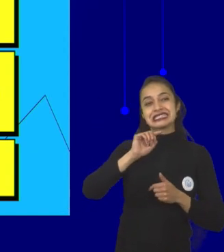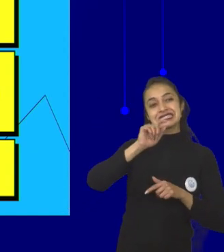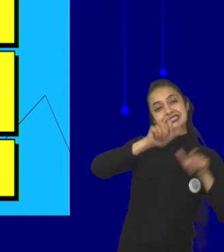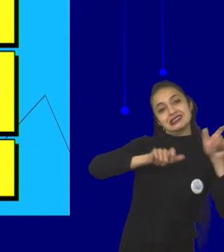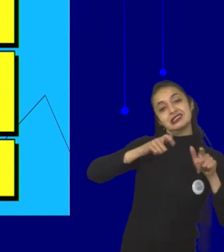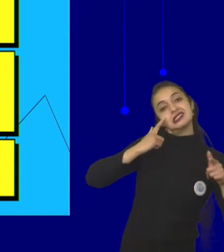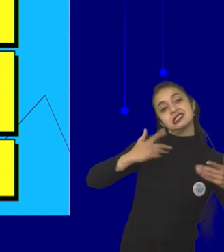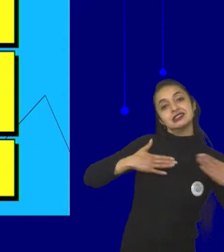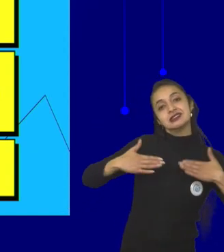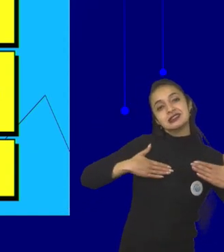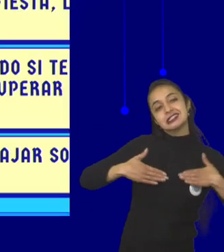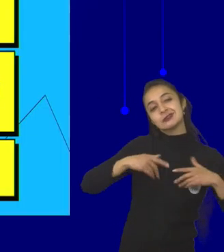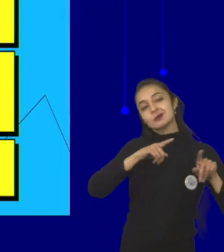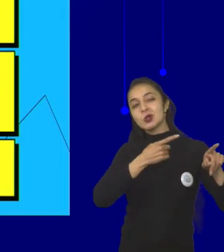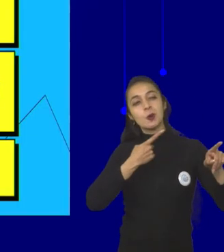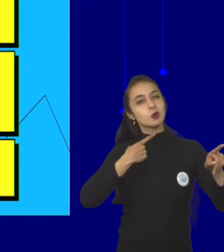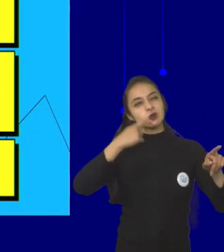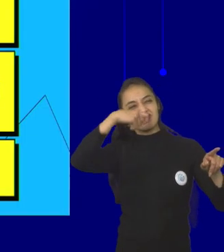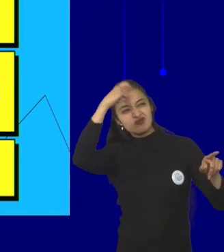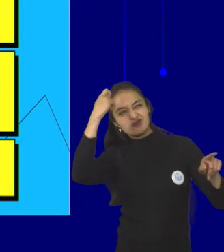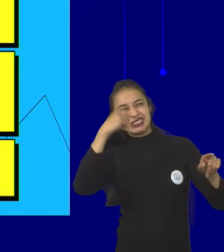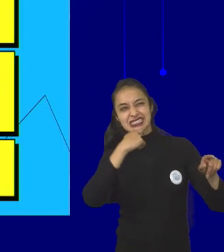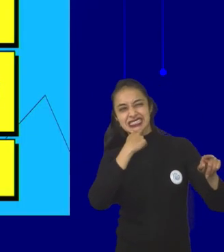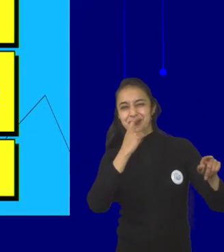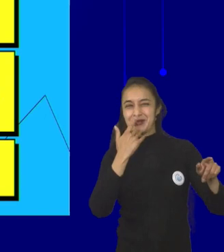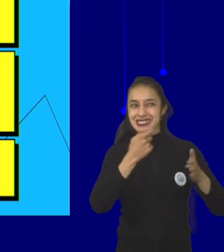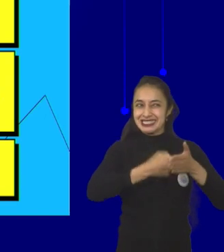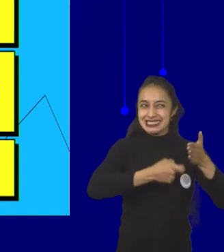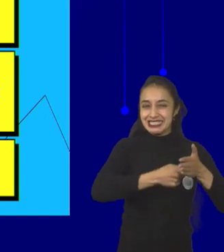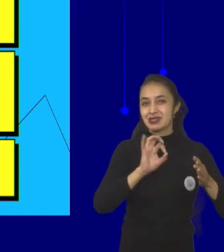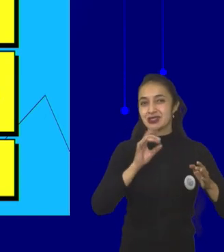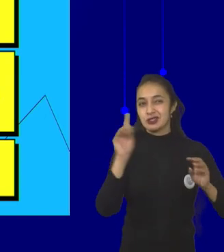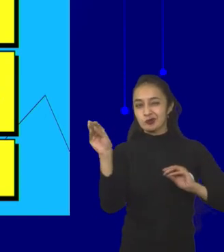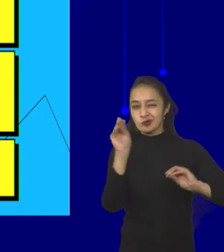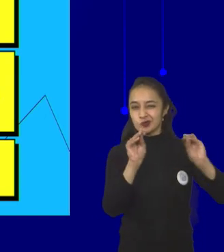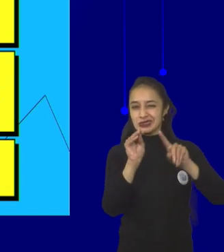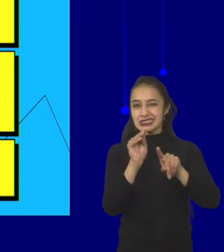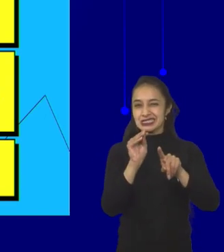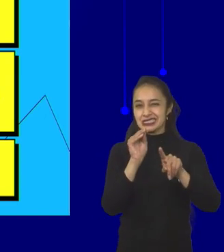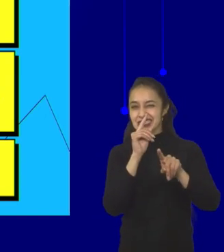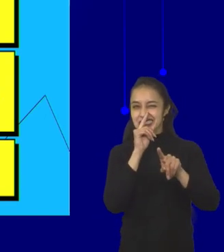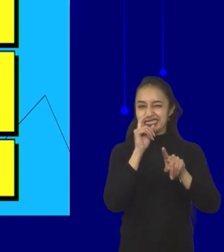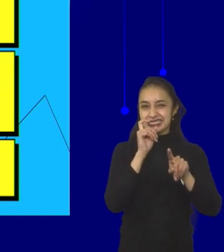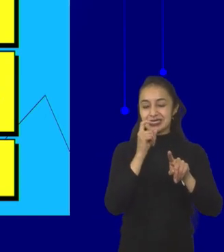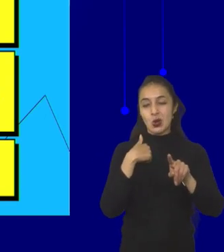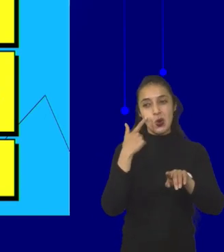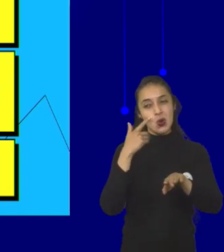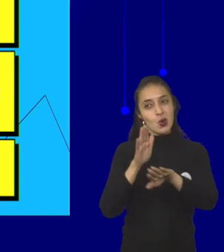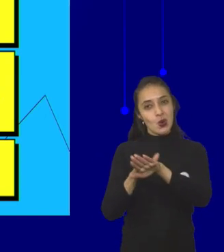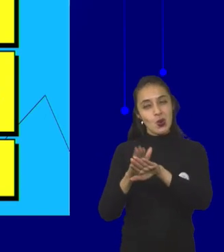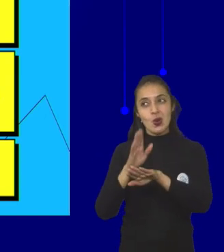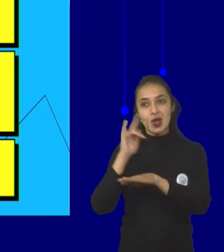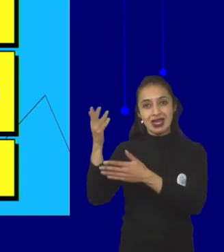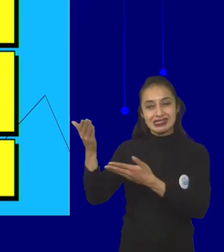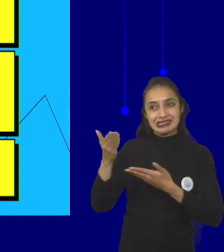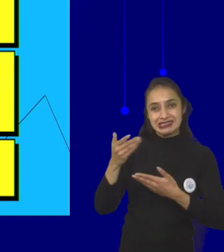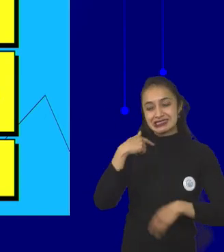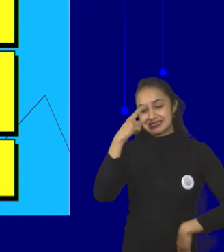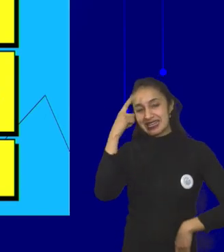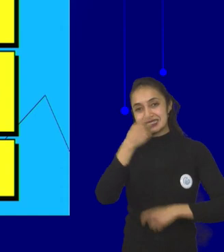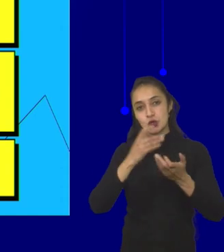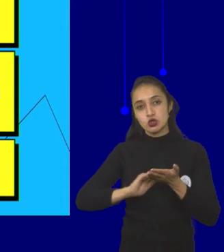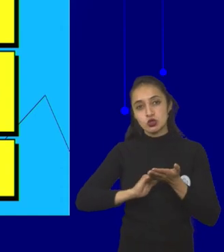este personaje que no me gustaba tanto, ay, este efecto nos quedó como fake. Ojo con el proveedor de a ver qué